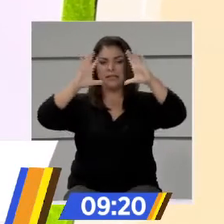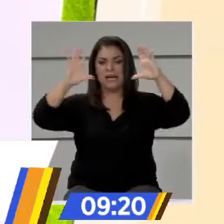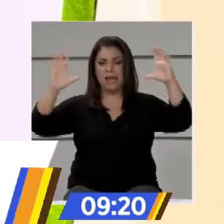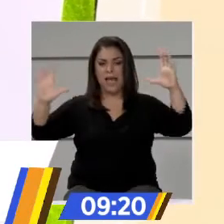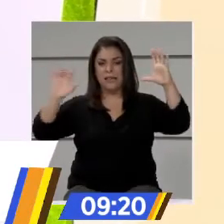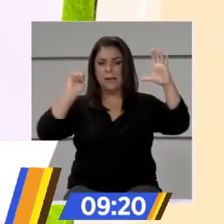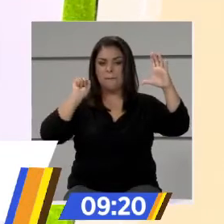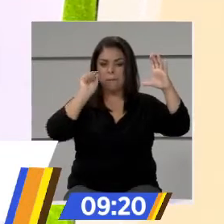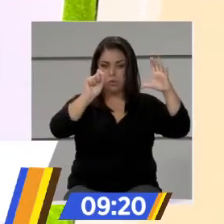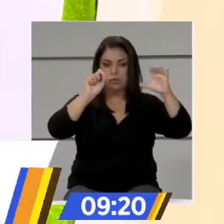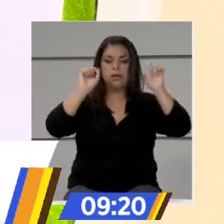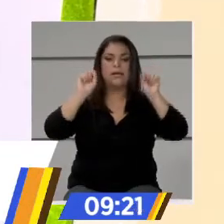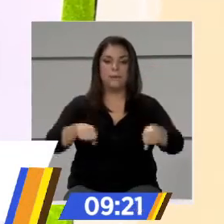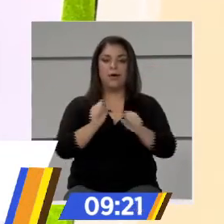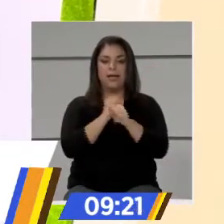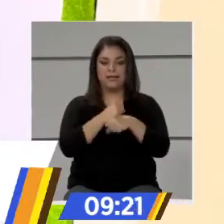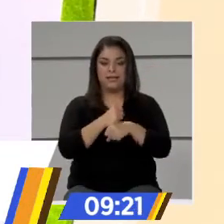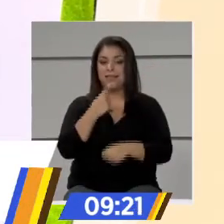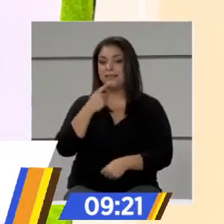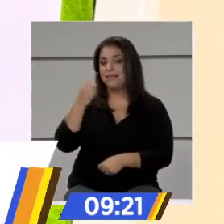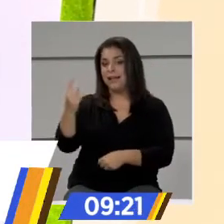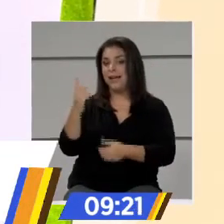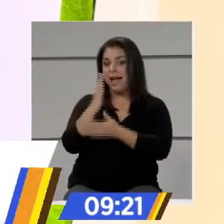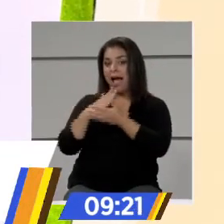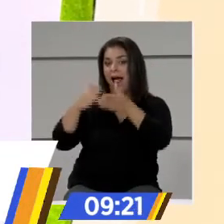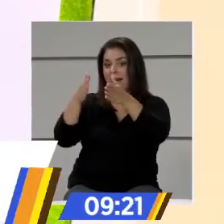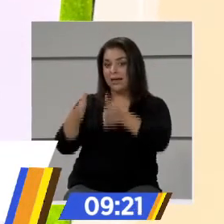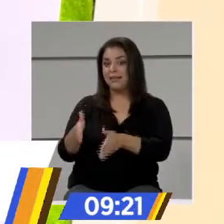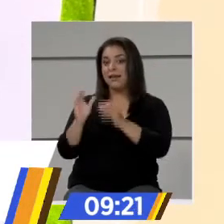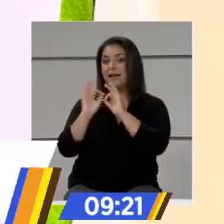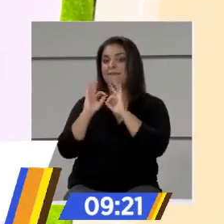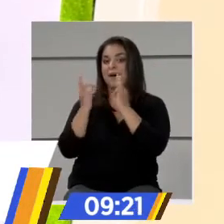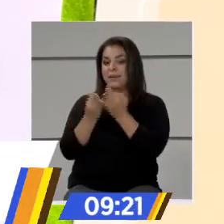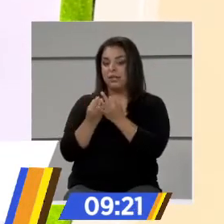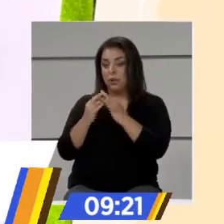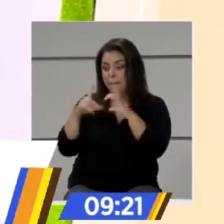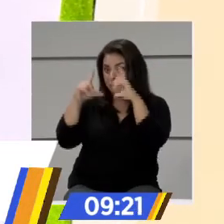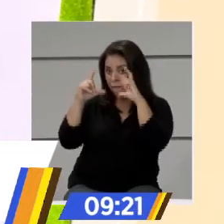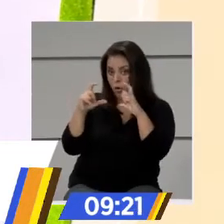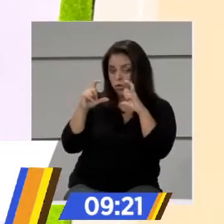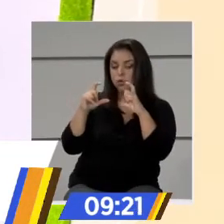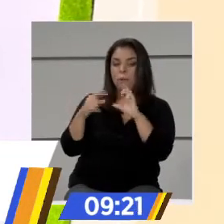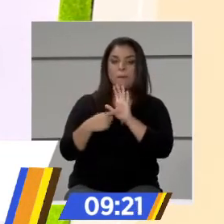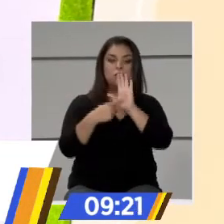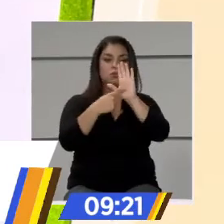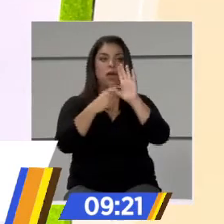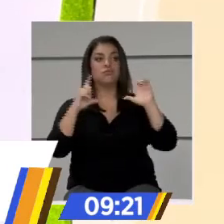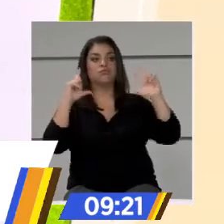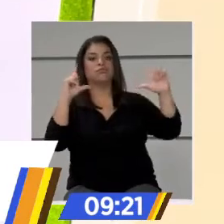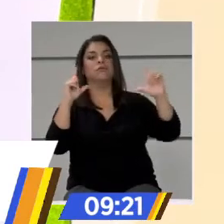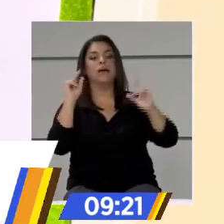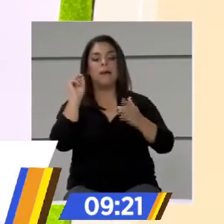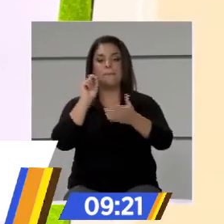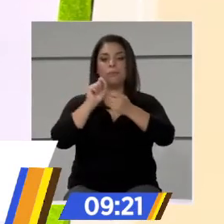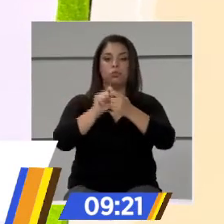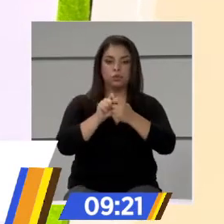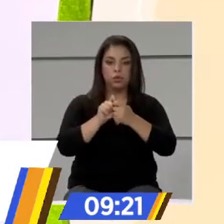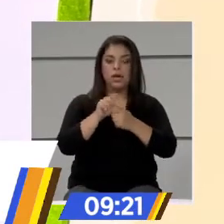realizar. Decile a alguien de tu familia que te tome una foto mostrando el punto y envíela al